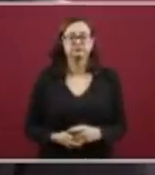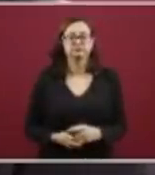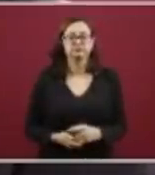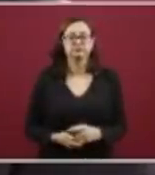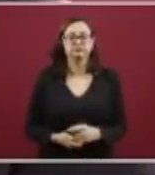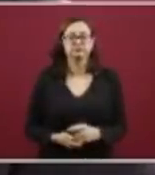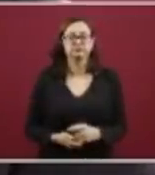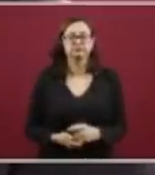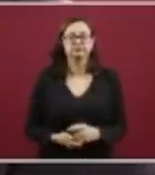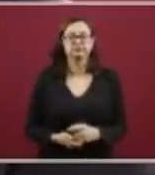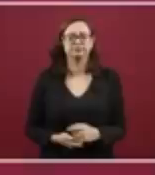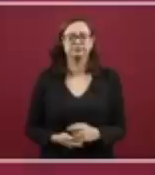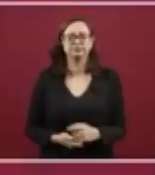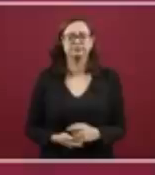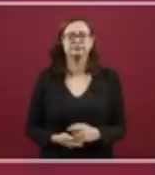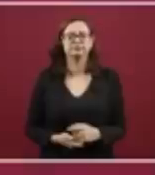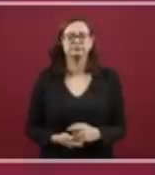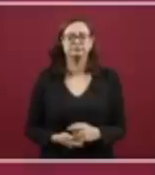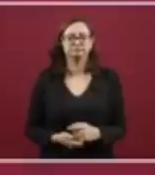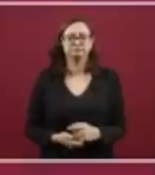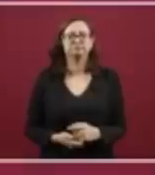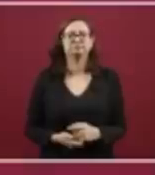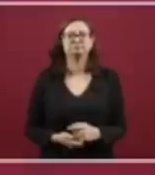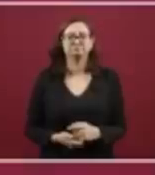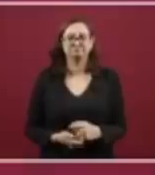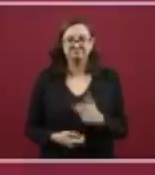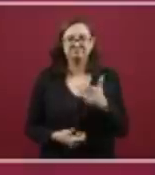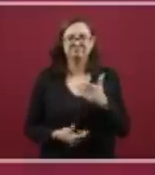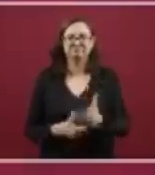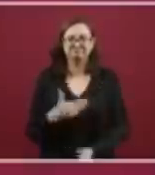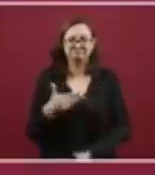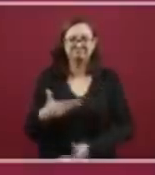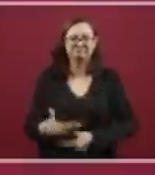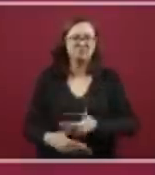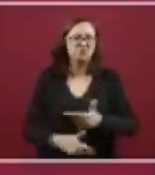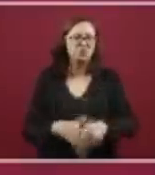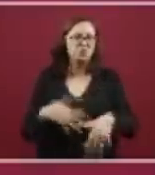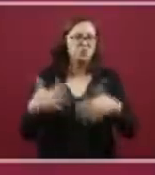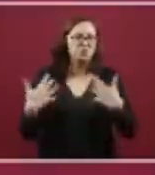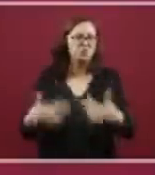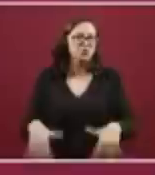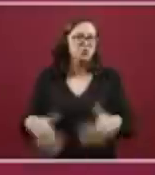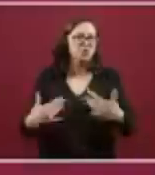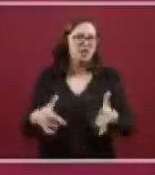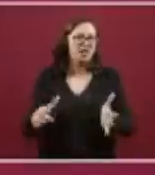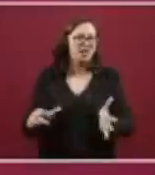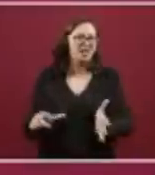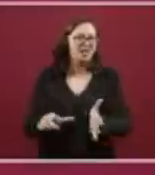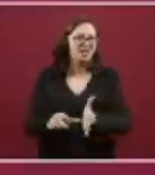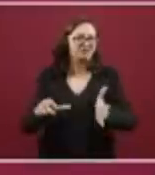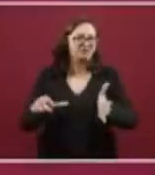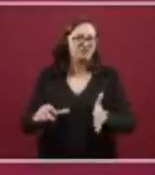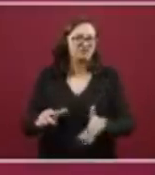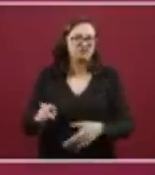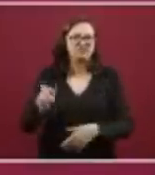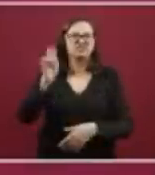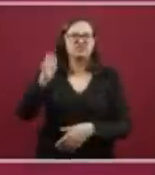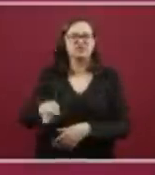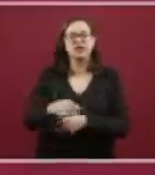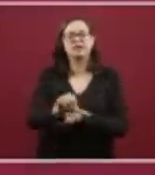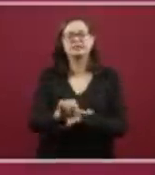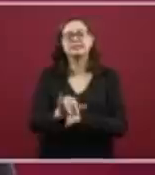Se van a dar muy buenas lecciones de civismo y de democracia